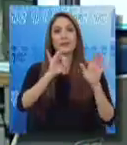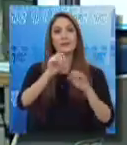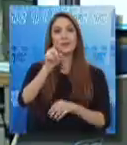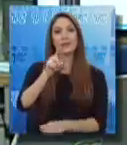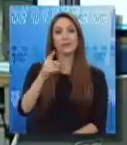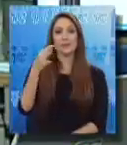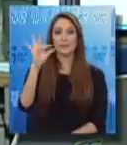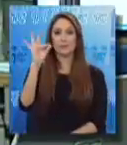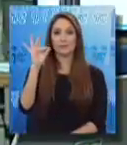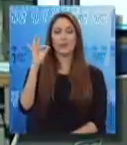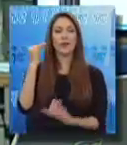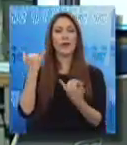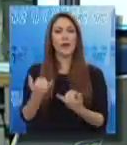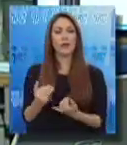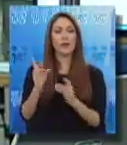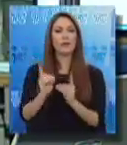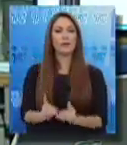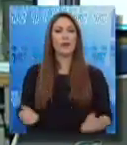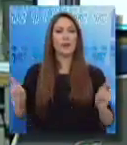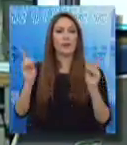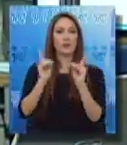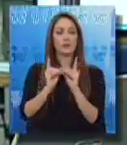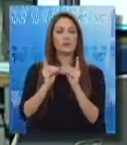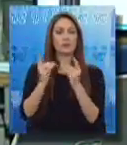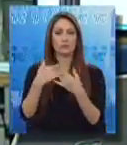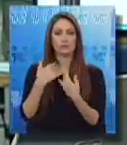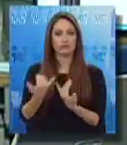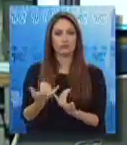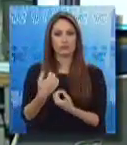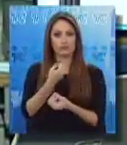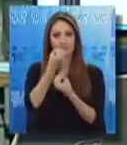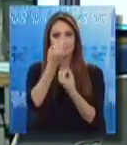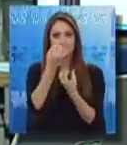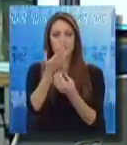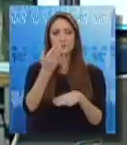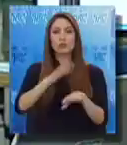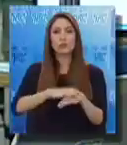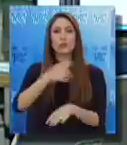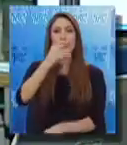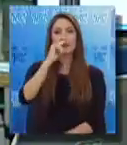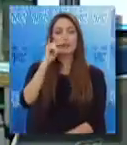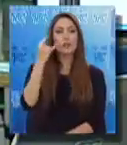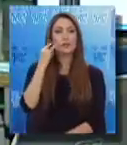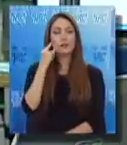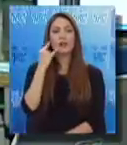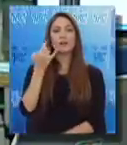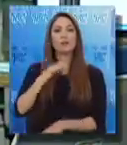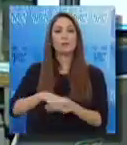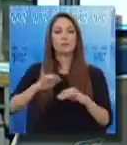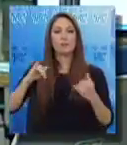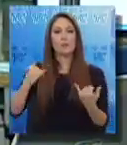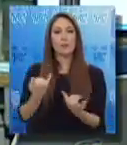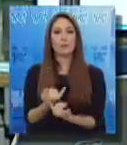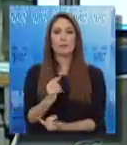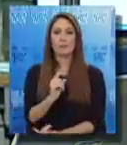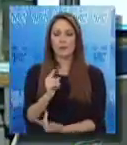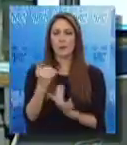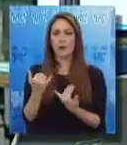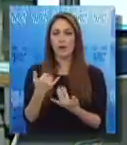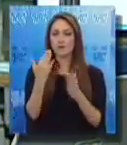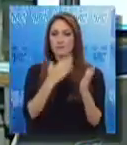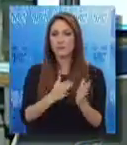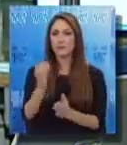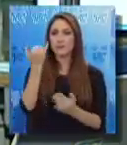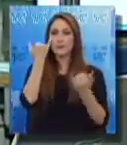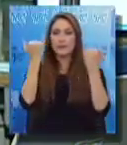A continuación, conozca algunos datos clave para identificar la desnutrición en niños y niñas. El gobierno desarrolla permanentemente una estrategia